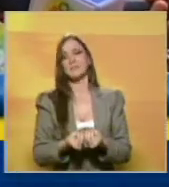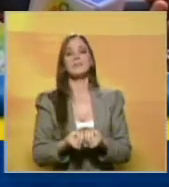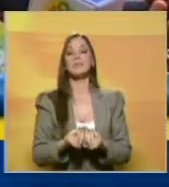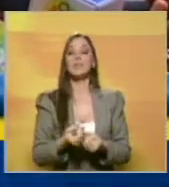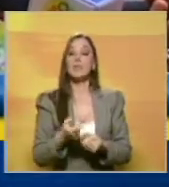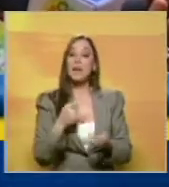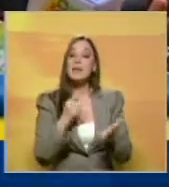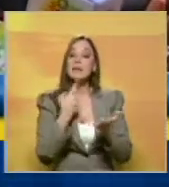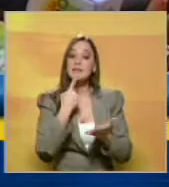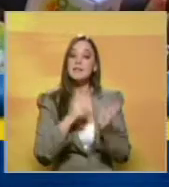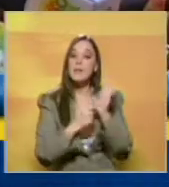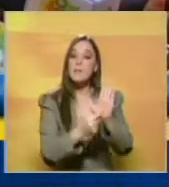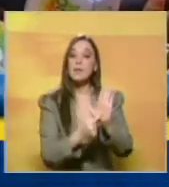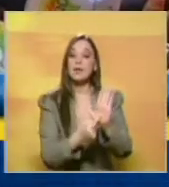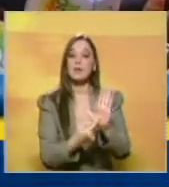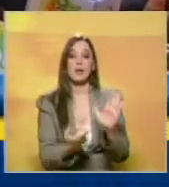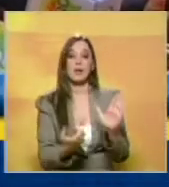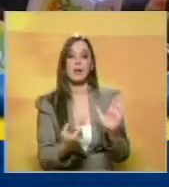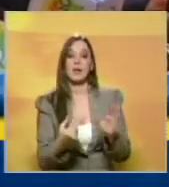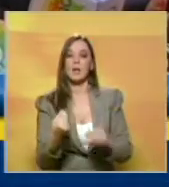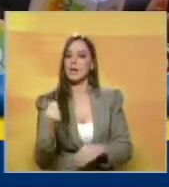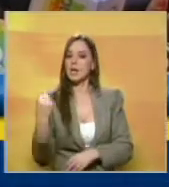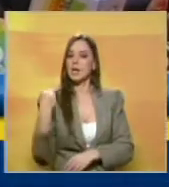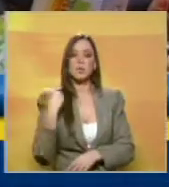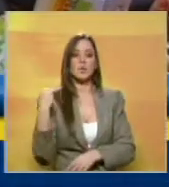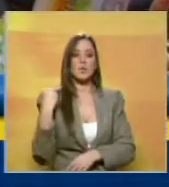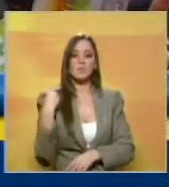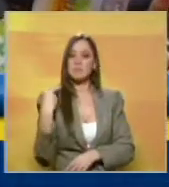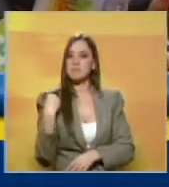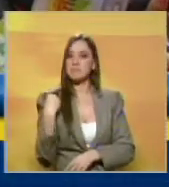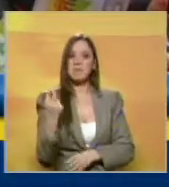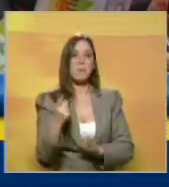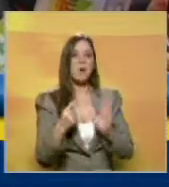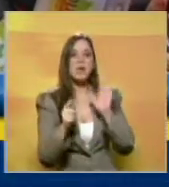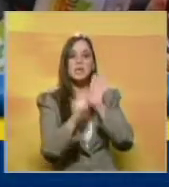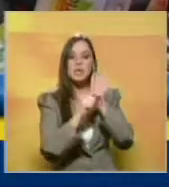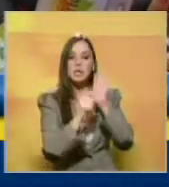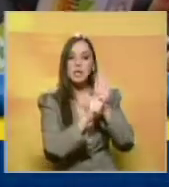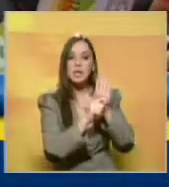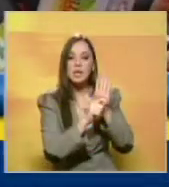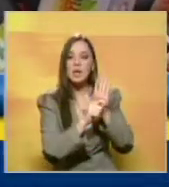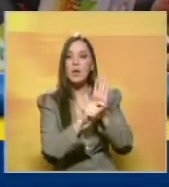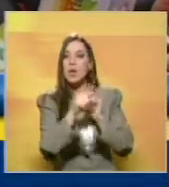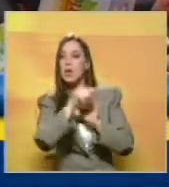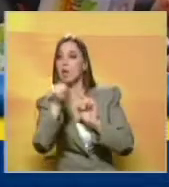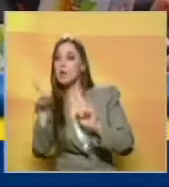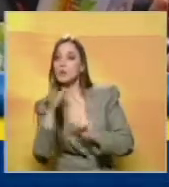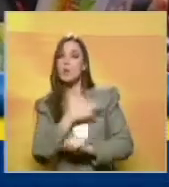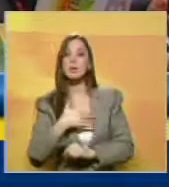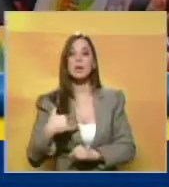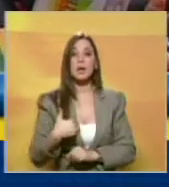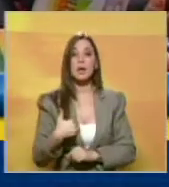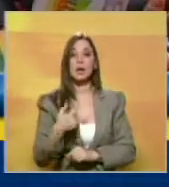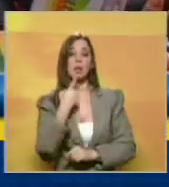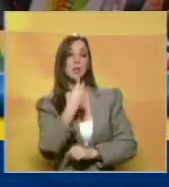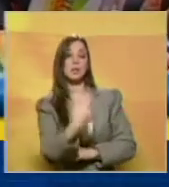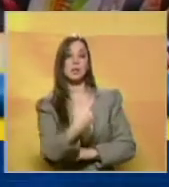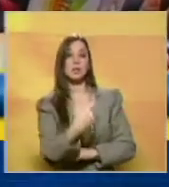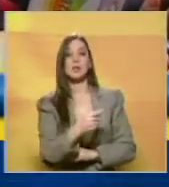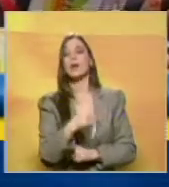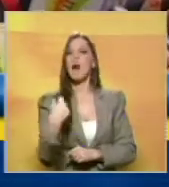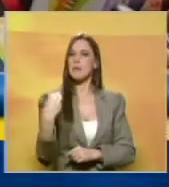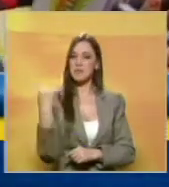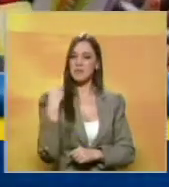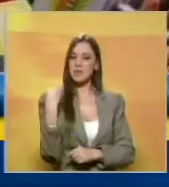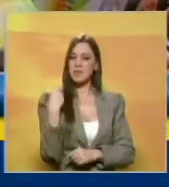realmente no se me cita en calidad de testigo, como lo han querido aparentar, sino como